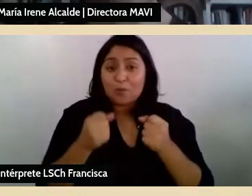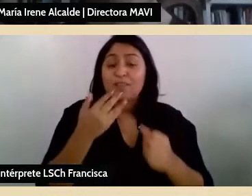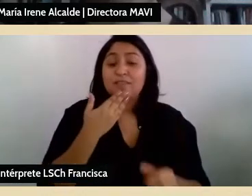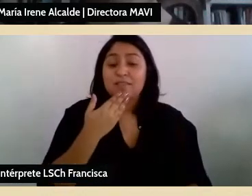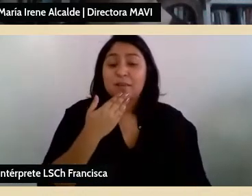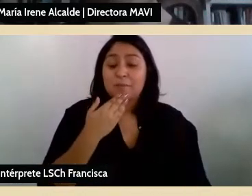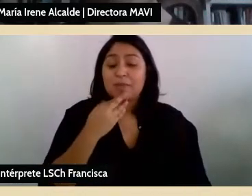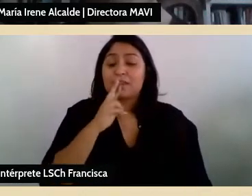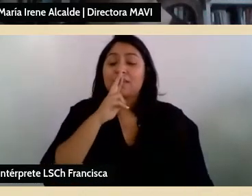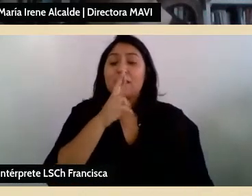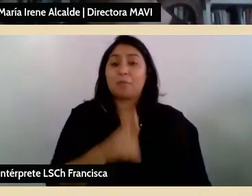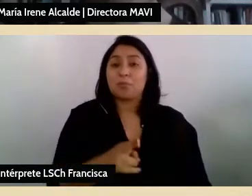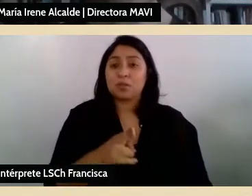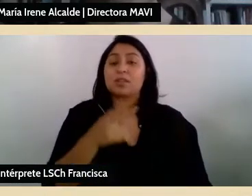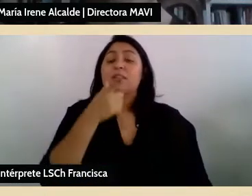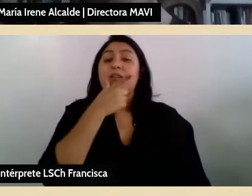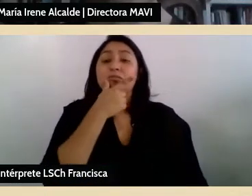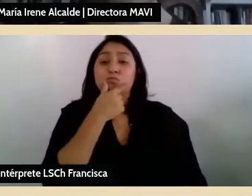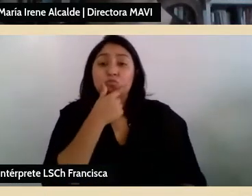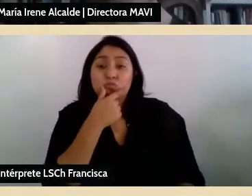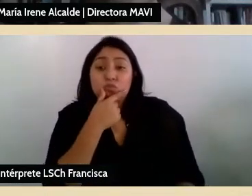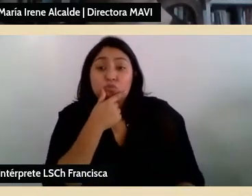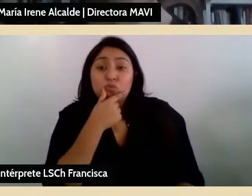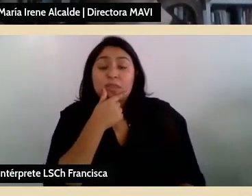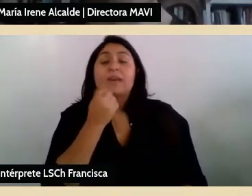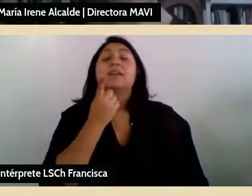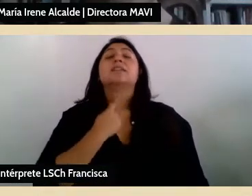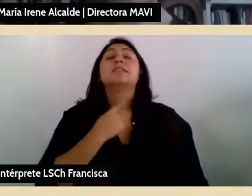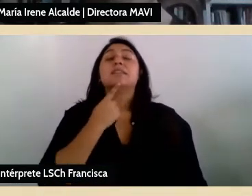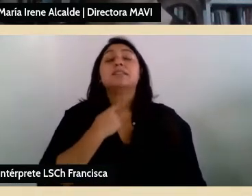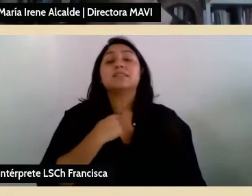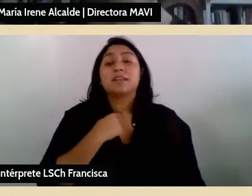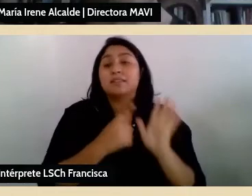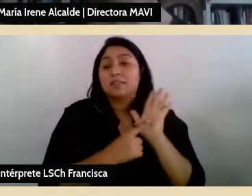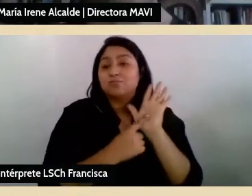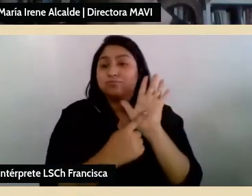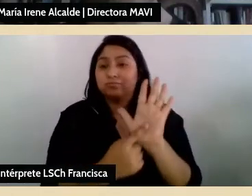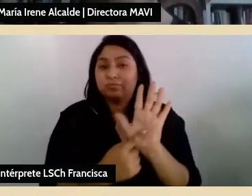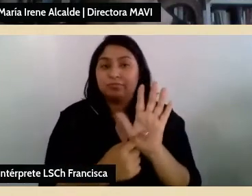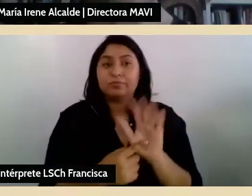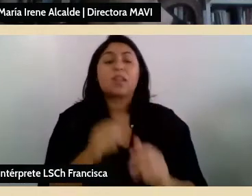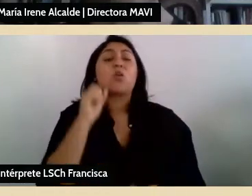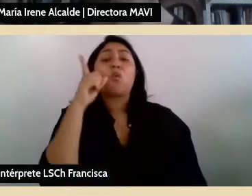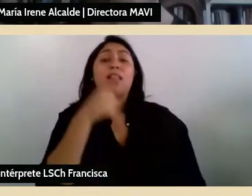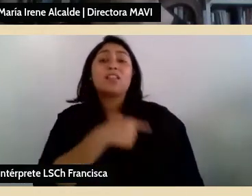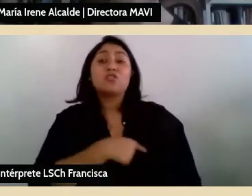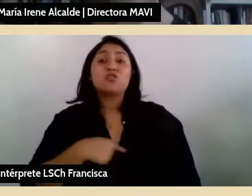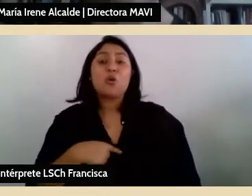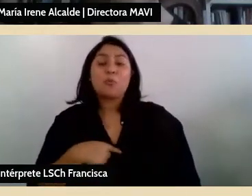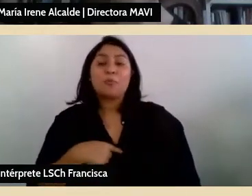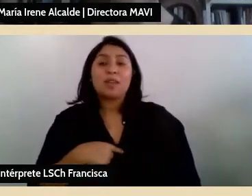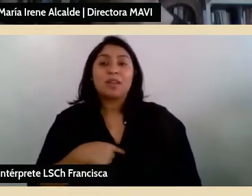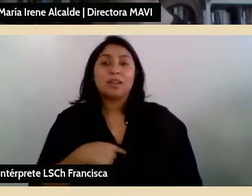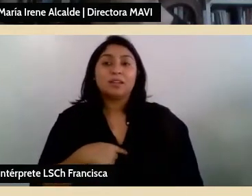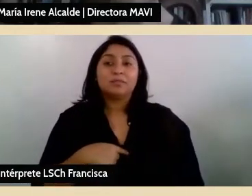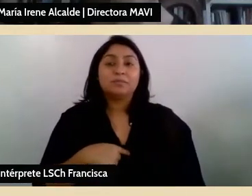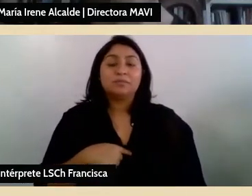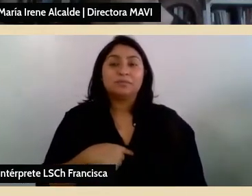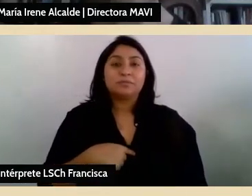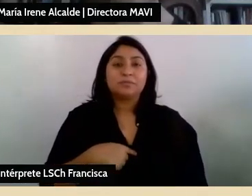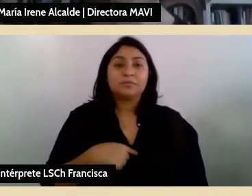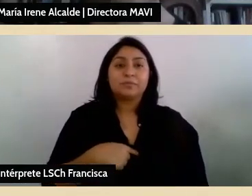a todas sus dudas sobre esta tan interesante muestra. ¿Cómo se llama esta muestra? Específicamente se